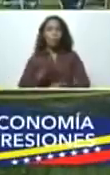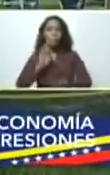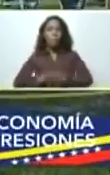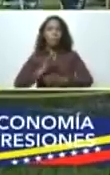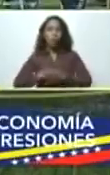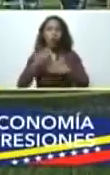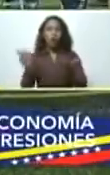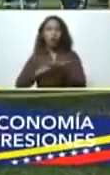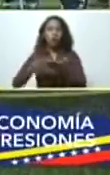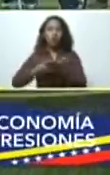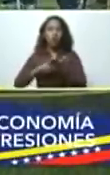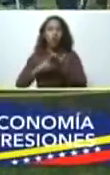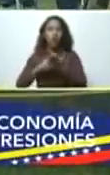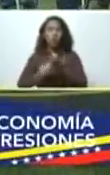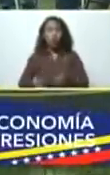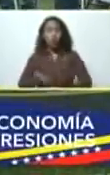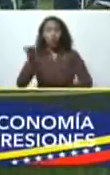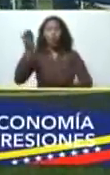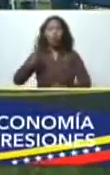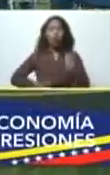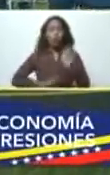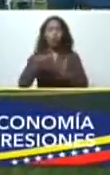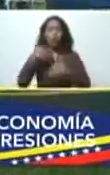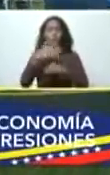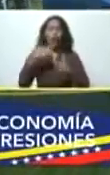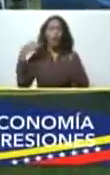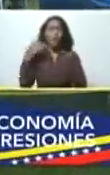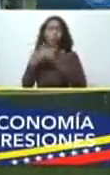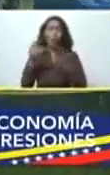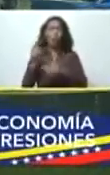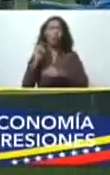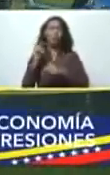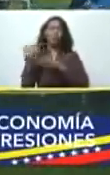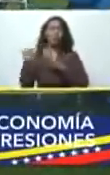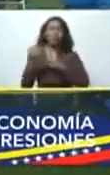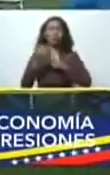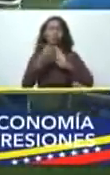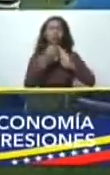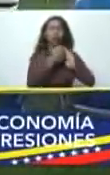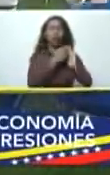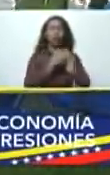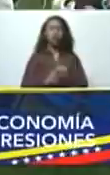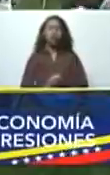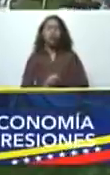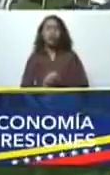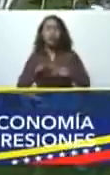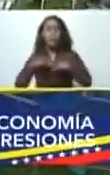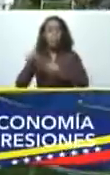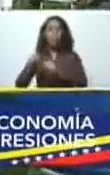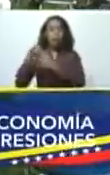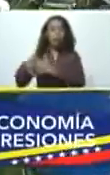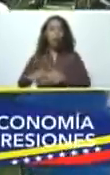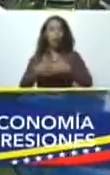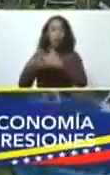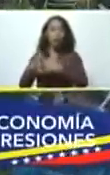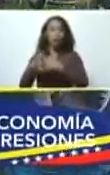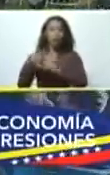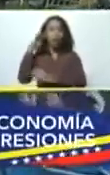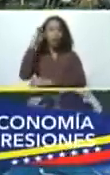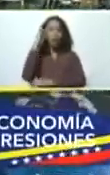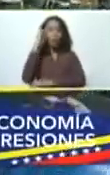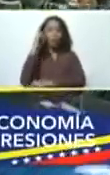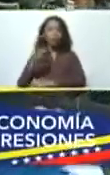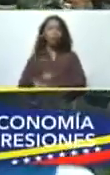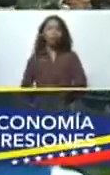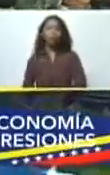recuperación milagrosa luego de ser sometido a bombardeos criminales por parte del Imperio Norteamericano y Europa.